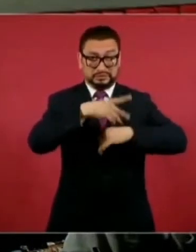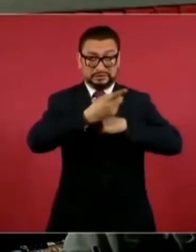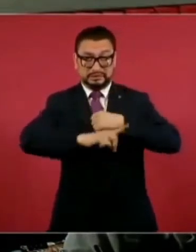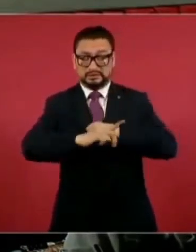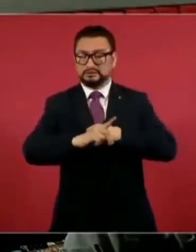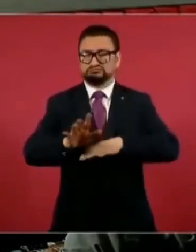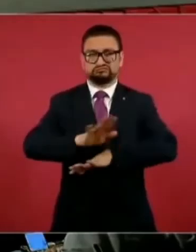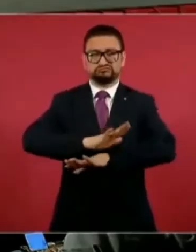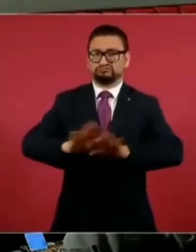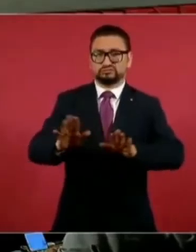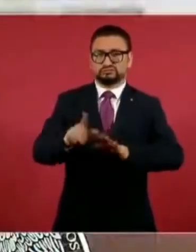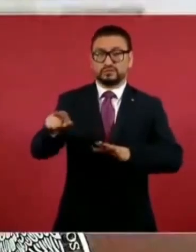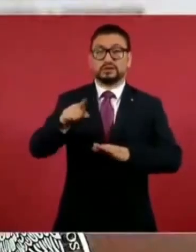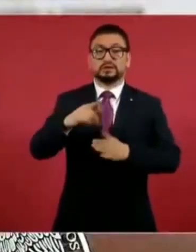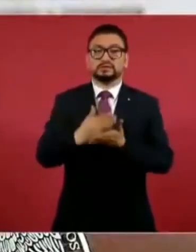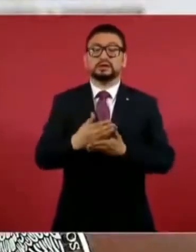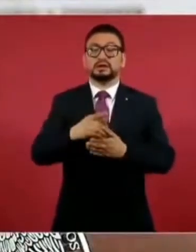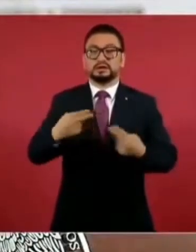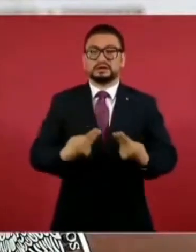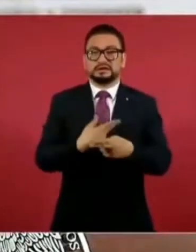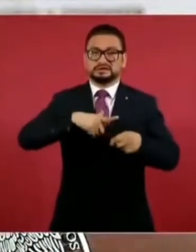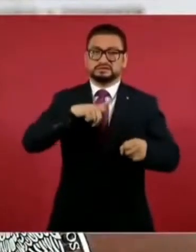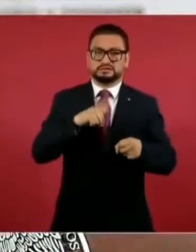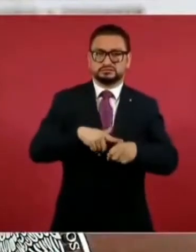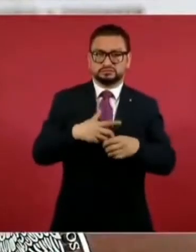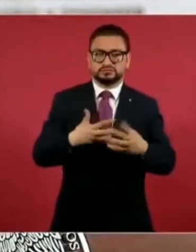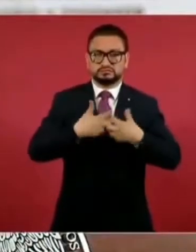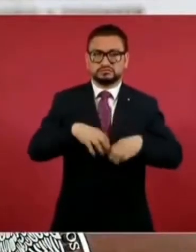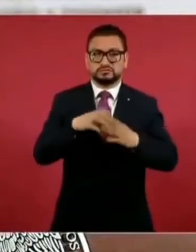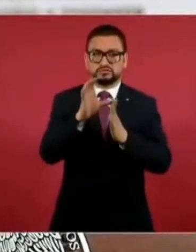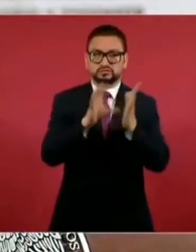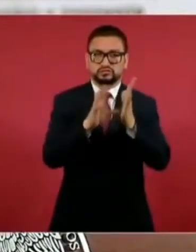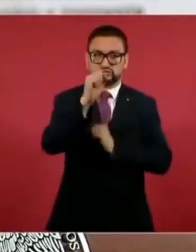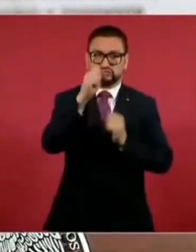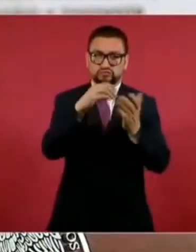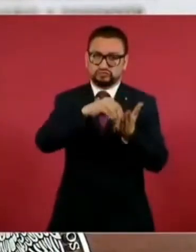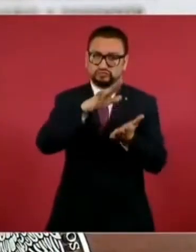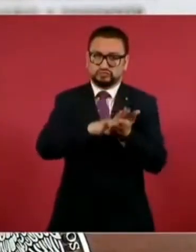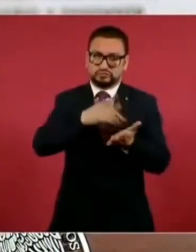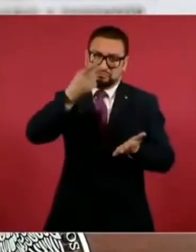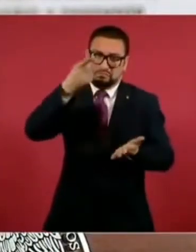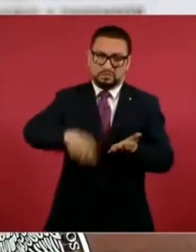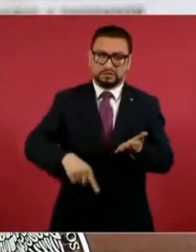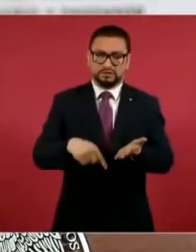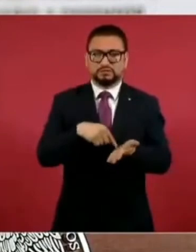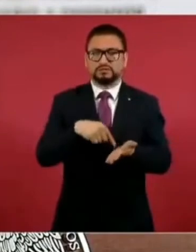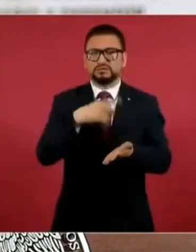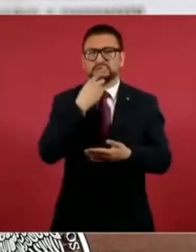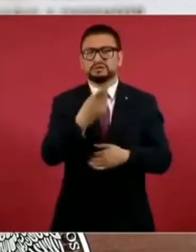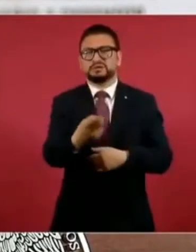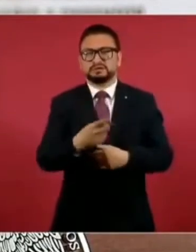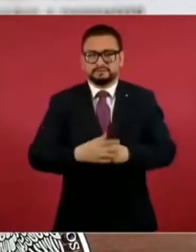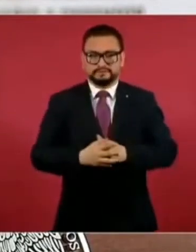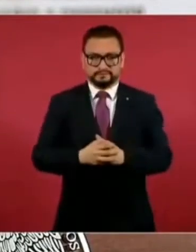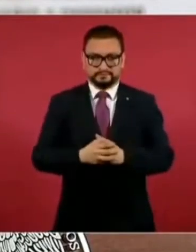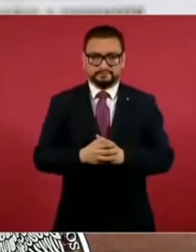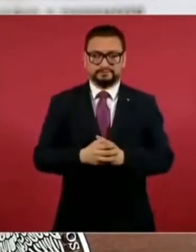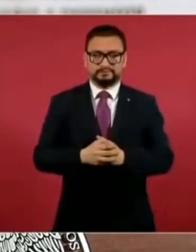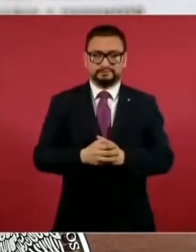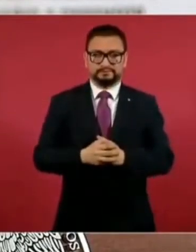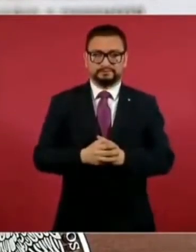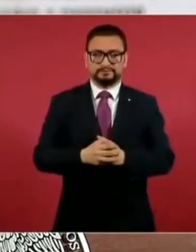nacionaliza la industria eléctrica, plasmando en la Constitución el siguiente mandato: la